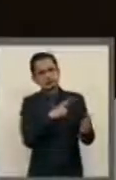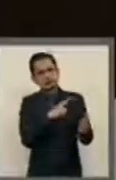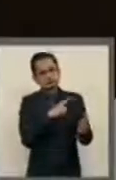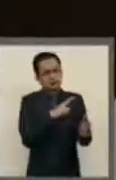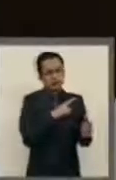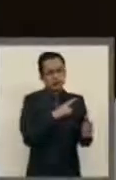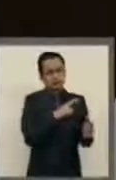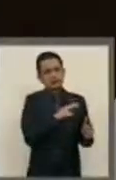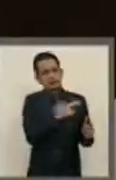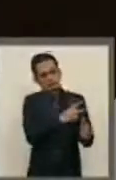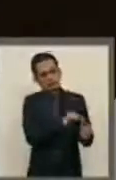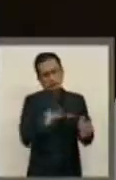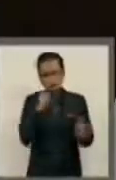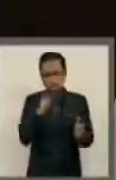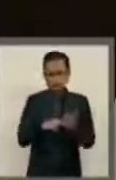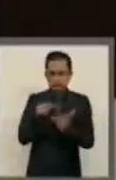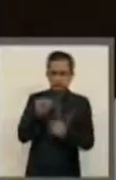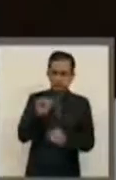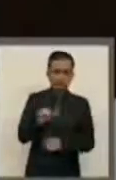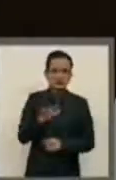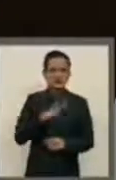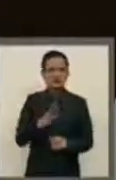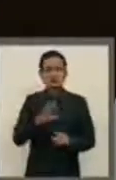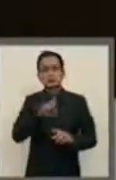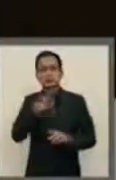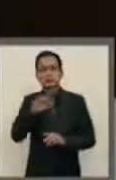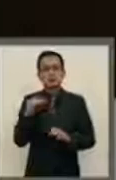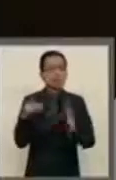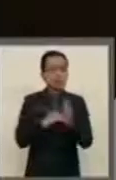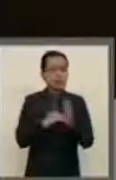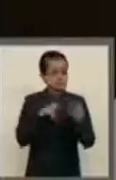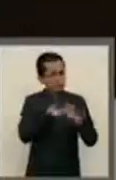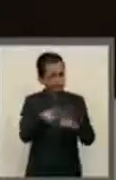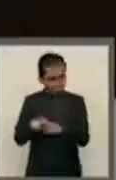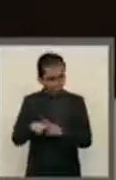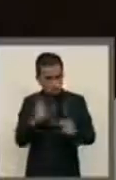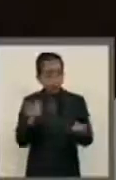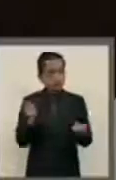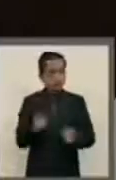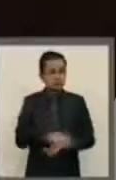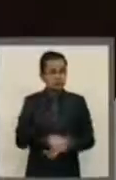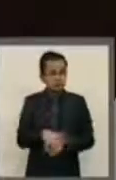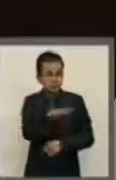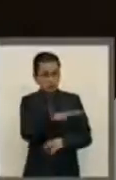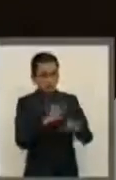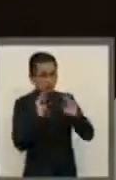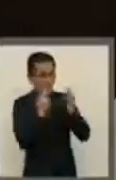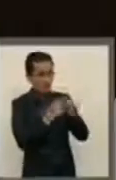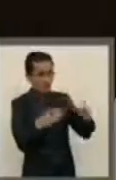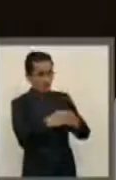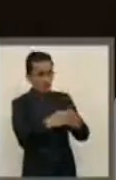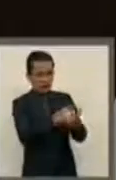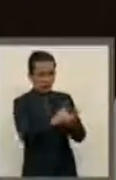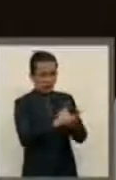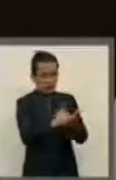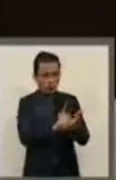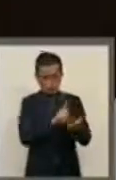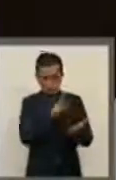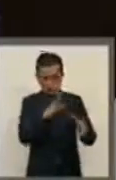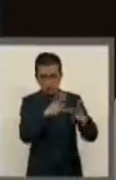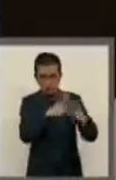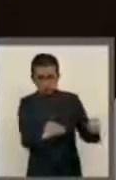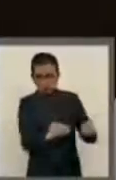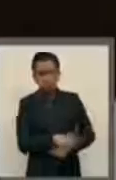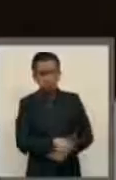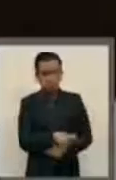70.141 asesinatos en una guerra contra el narco que no está dando resultados y solo está generando más violencia.